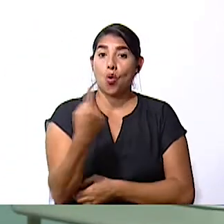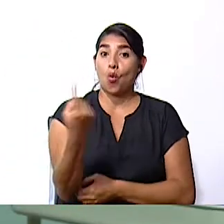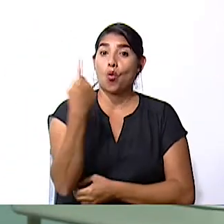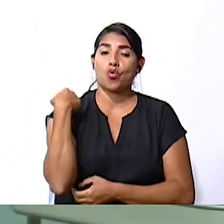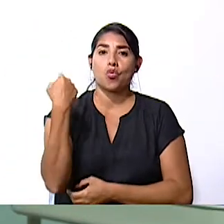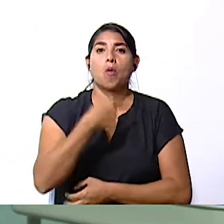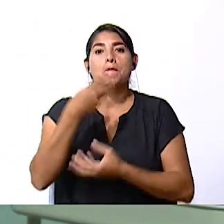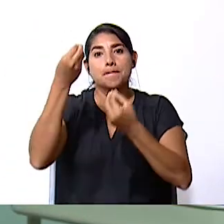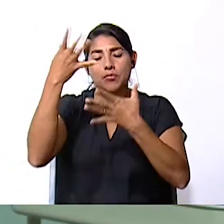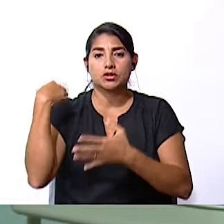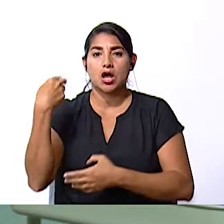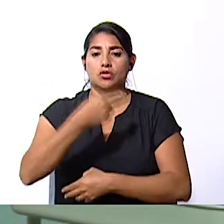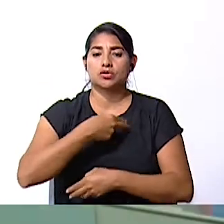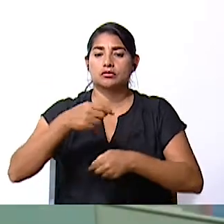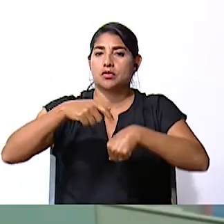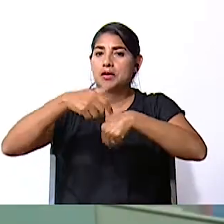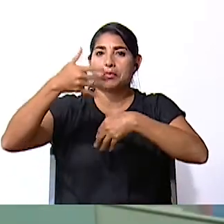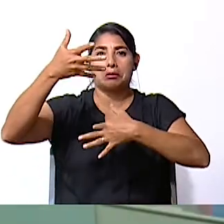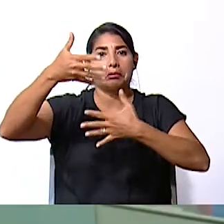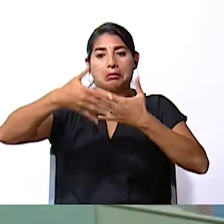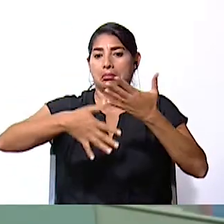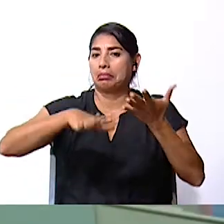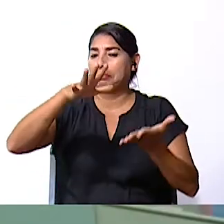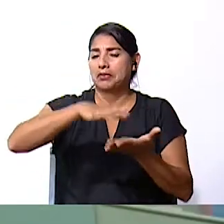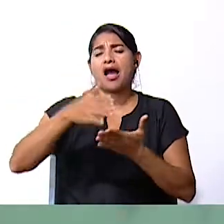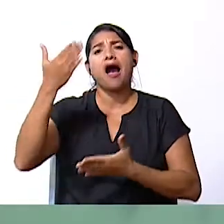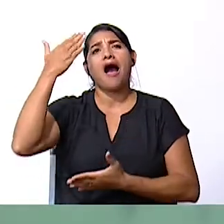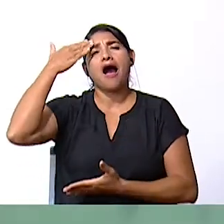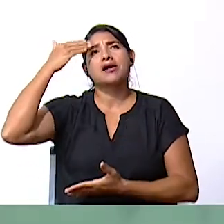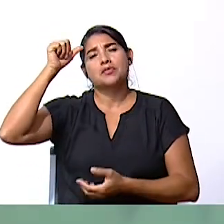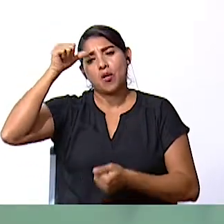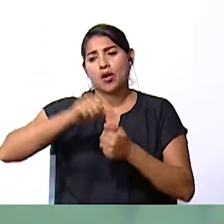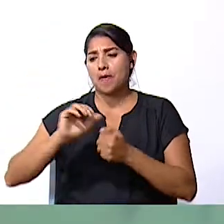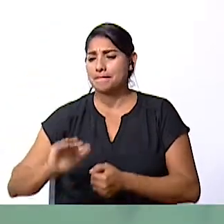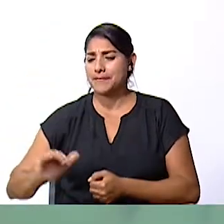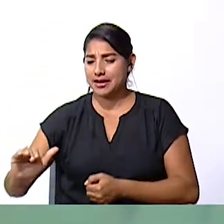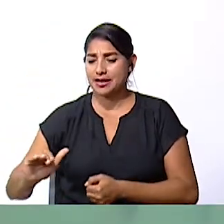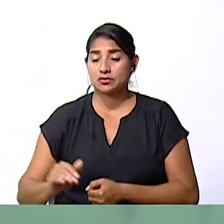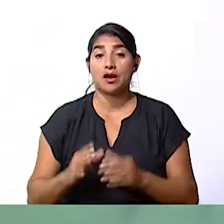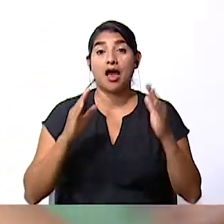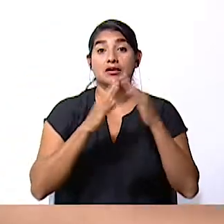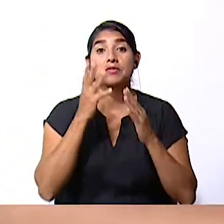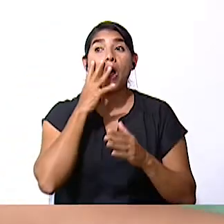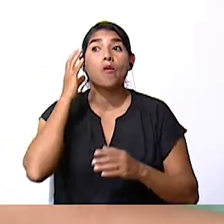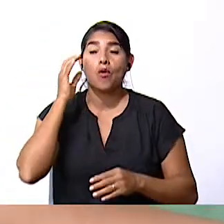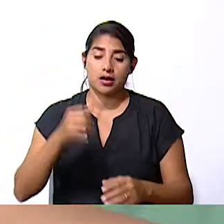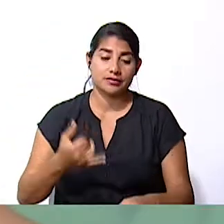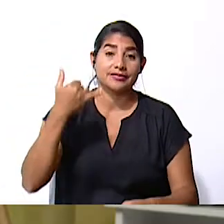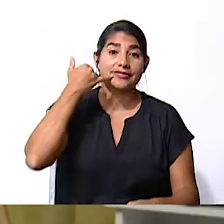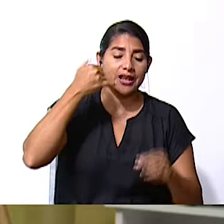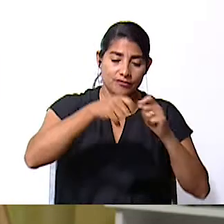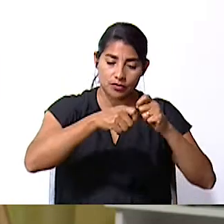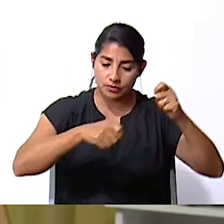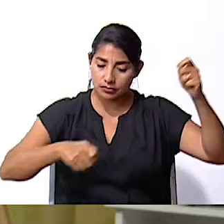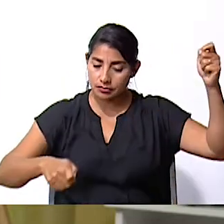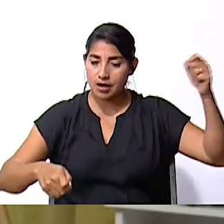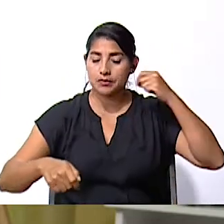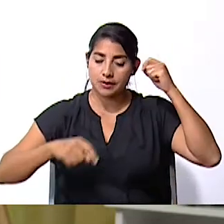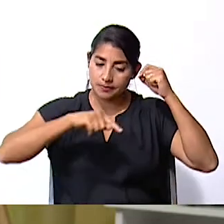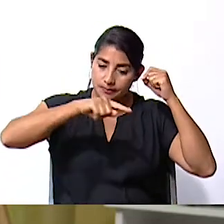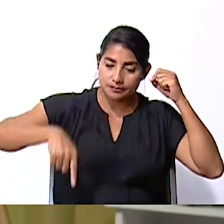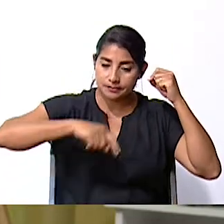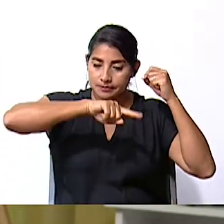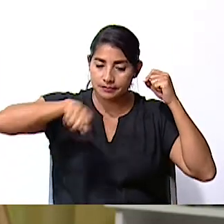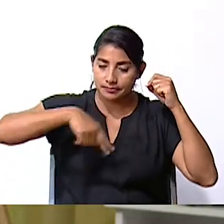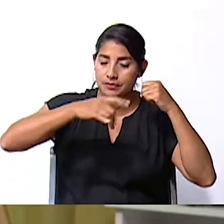los muchos que hemos ido perdiendo con el tiempo. Cuando estaba más pequeña, contestábamos el teléfono de cable de la casa y recibíamos